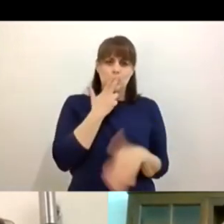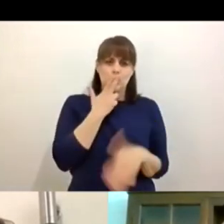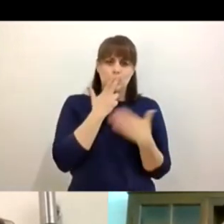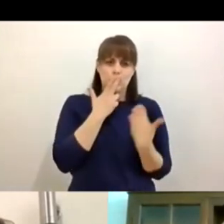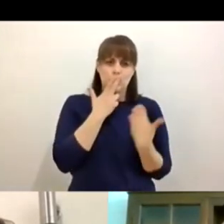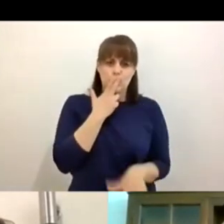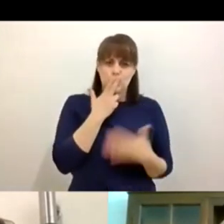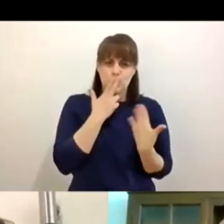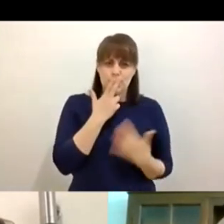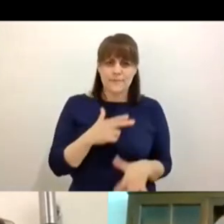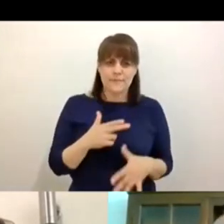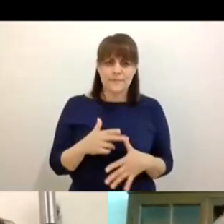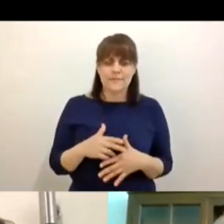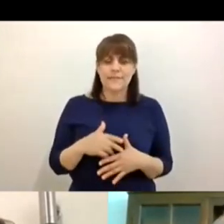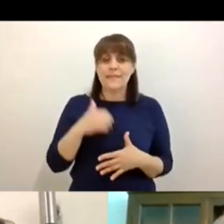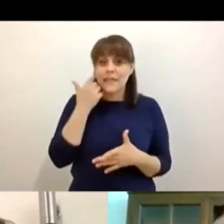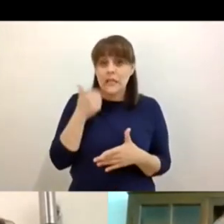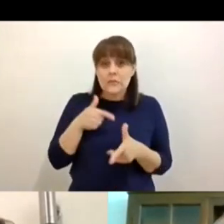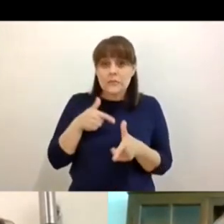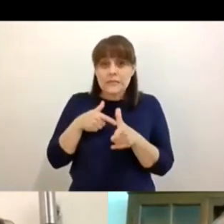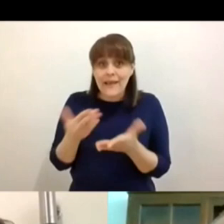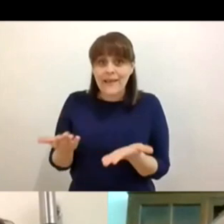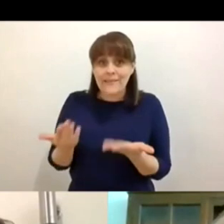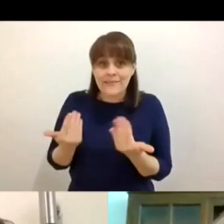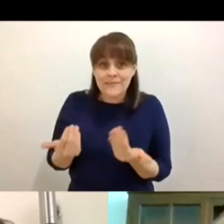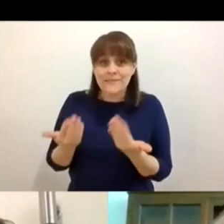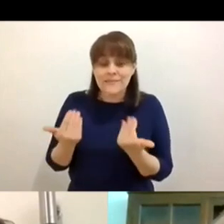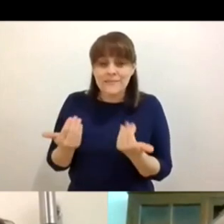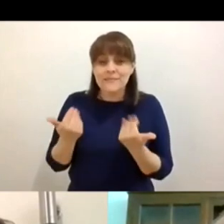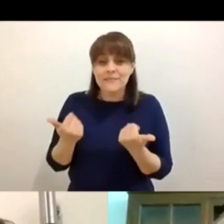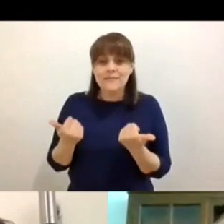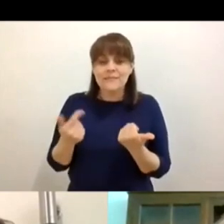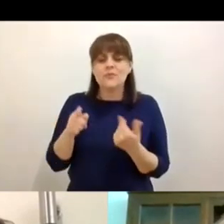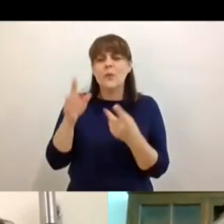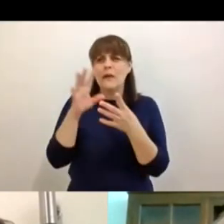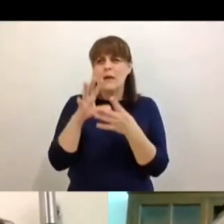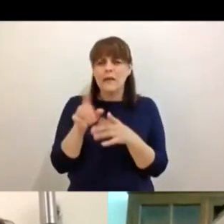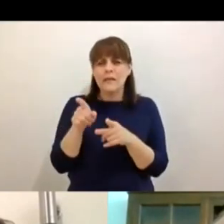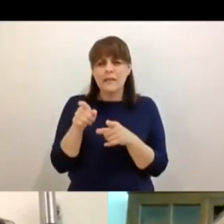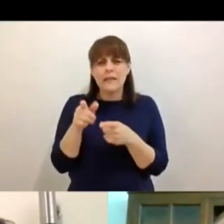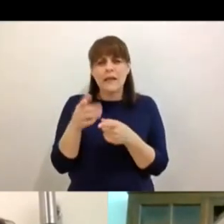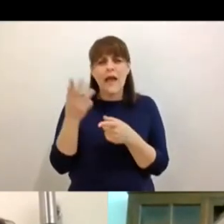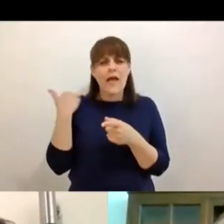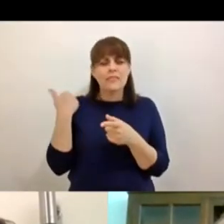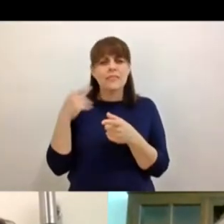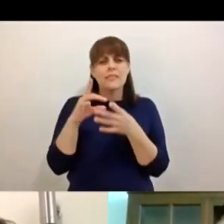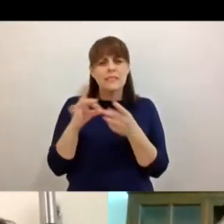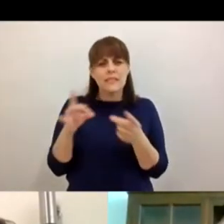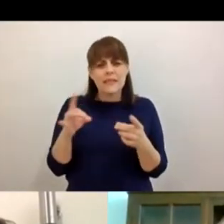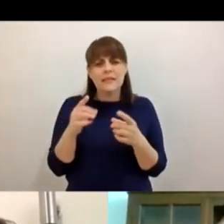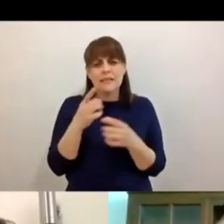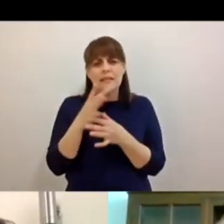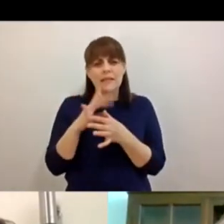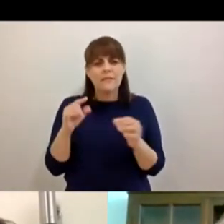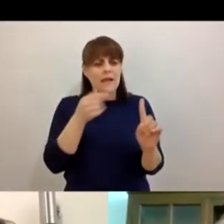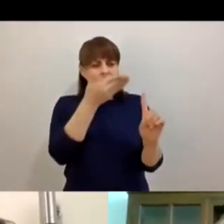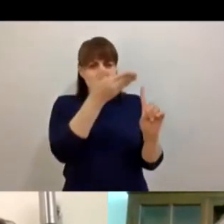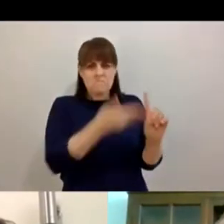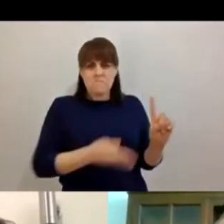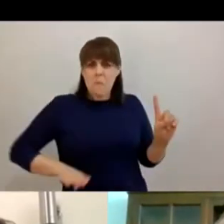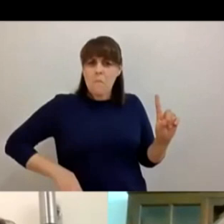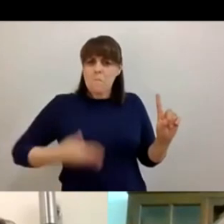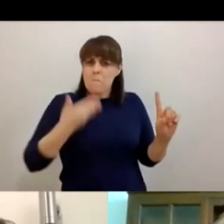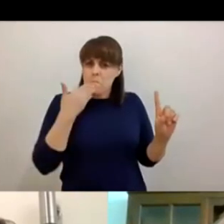de darle seguimiento a cada una de las cosas. Hablaste de una persona de bien, algo que, ¿no?,